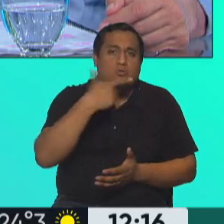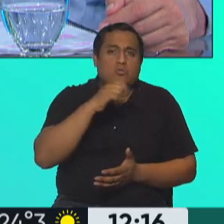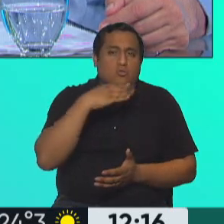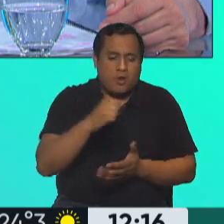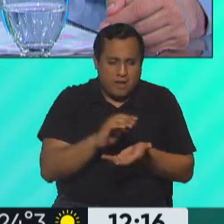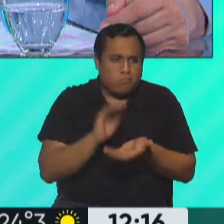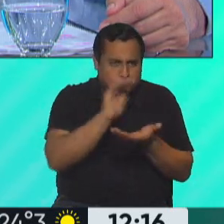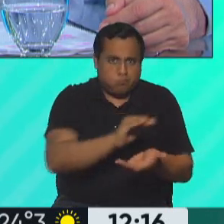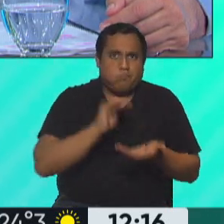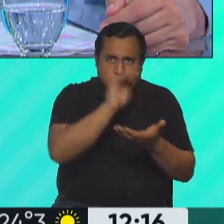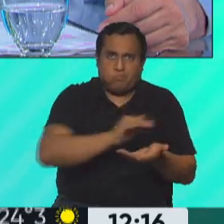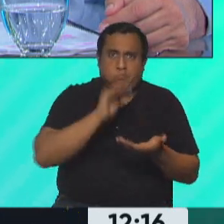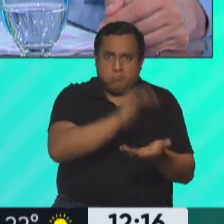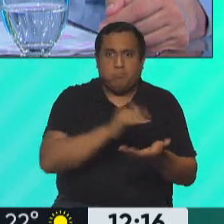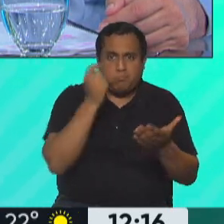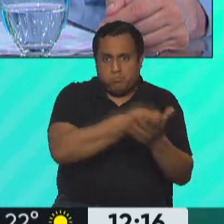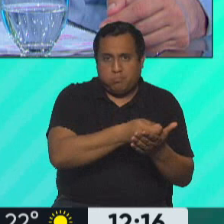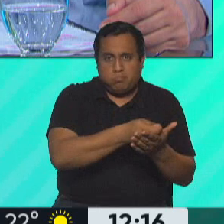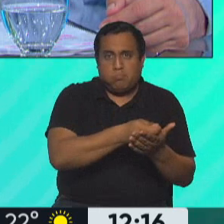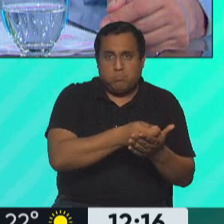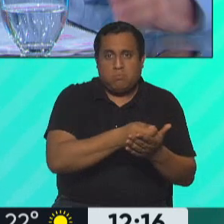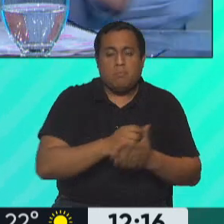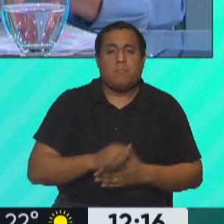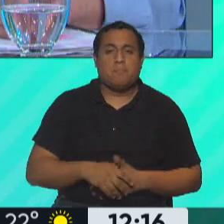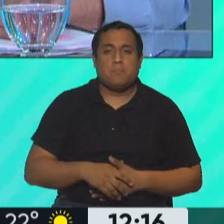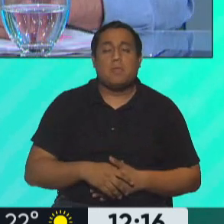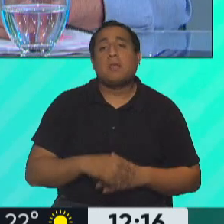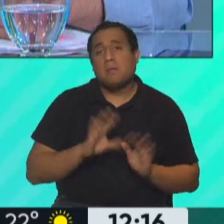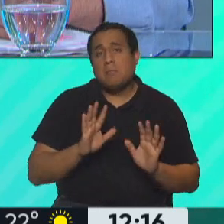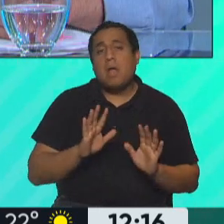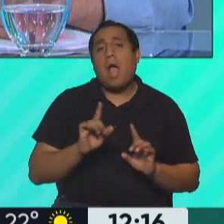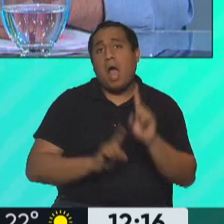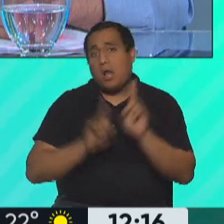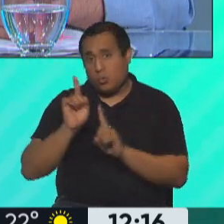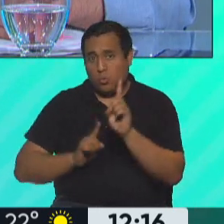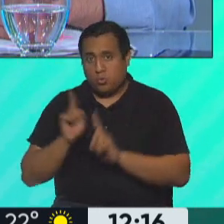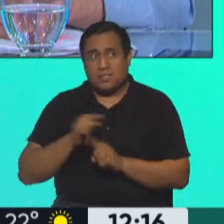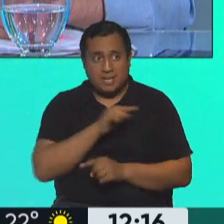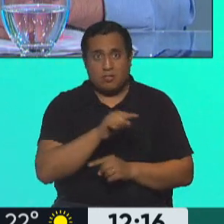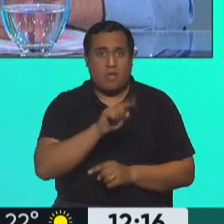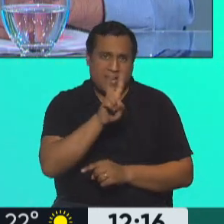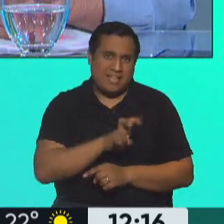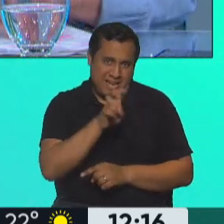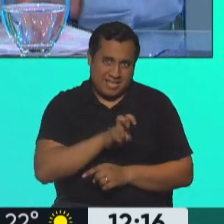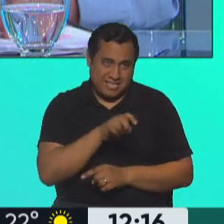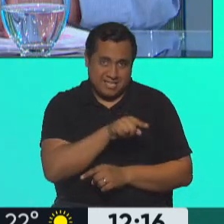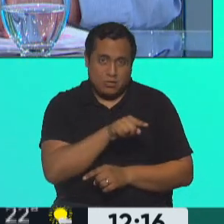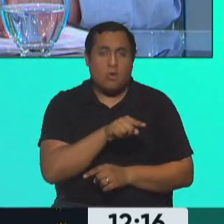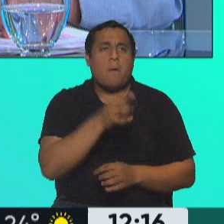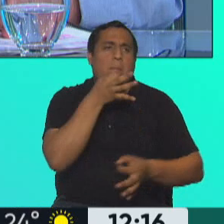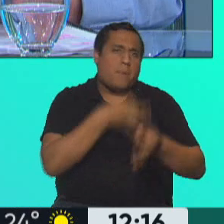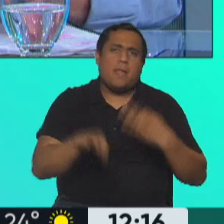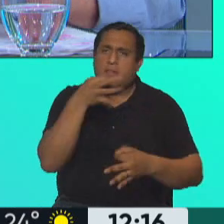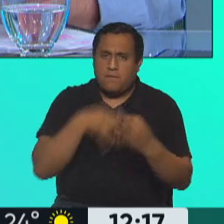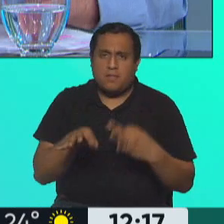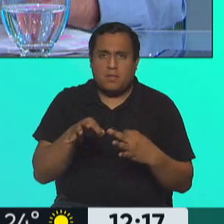física, perdón, en soja física. Te doy tantos quintales de soja. Muchos de esos arrendatarios, esos rentistas, vendieron.